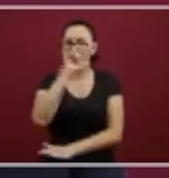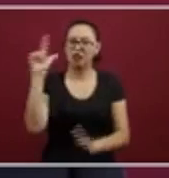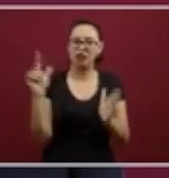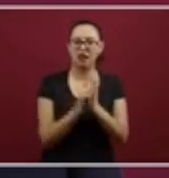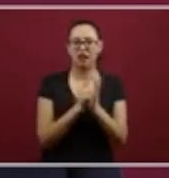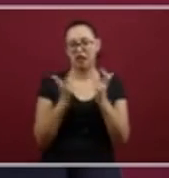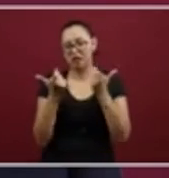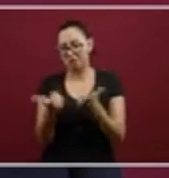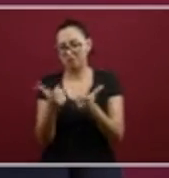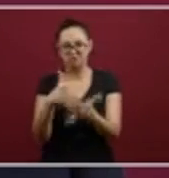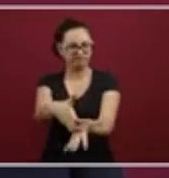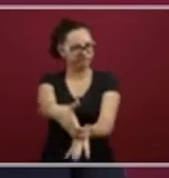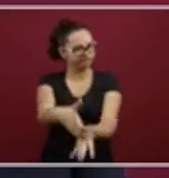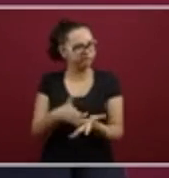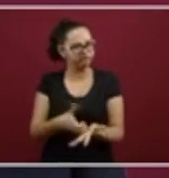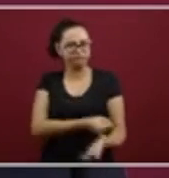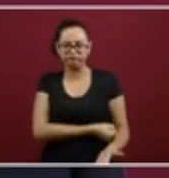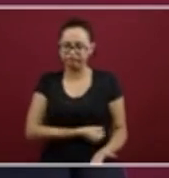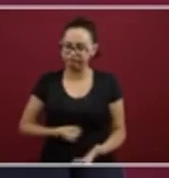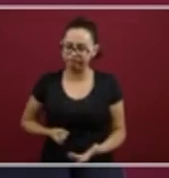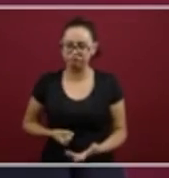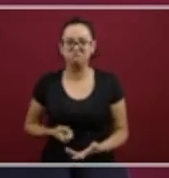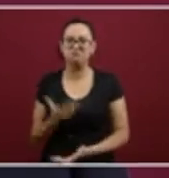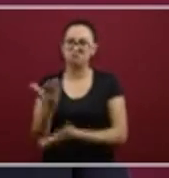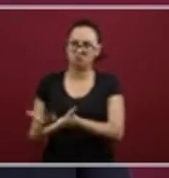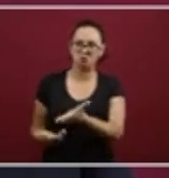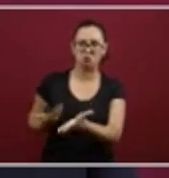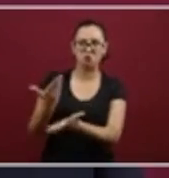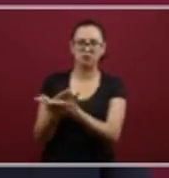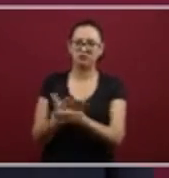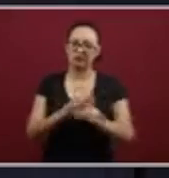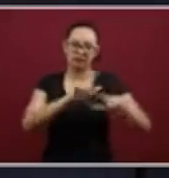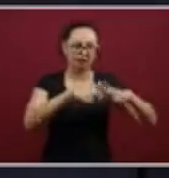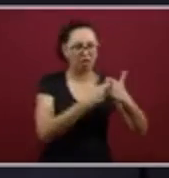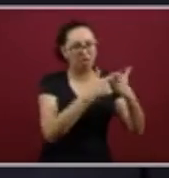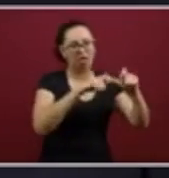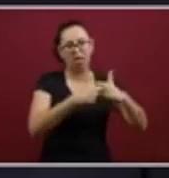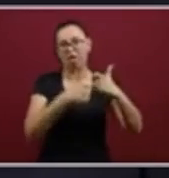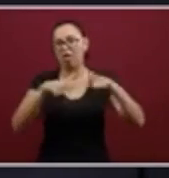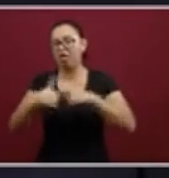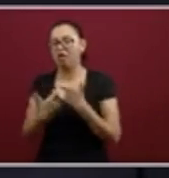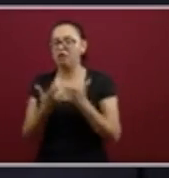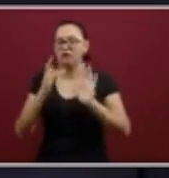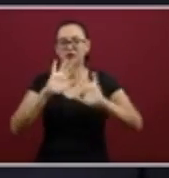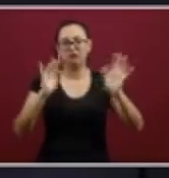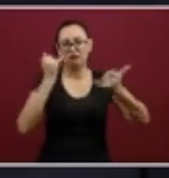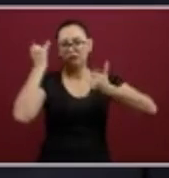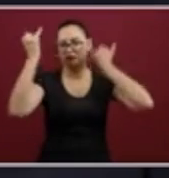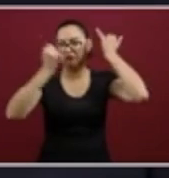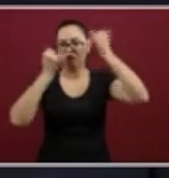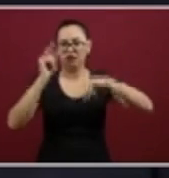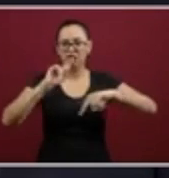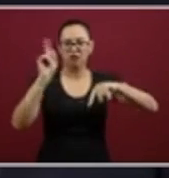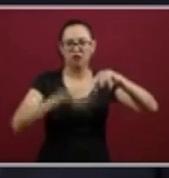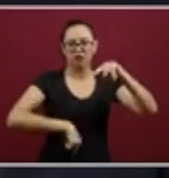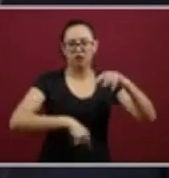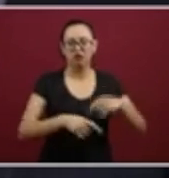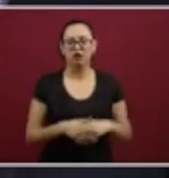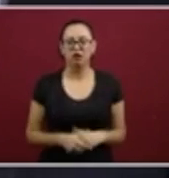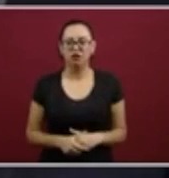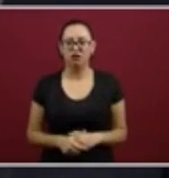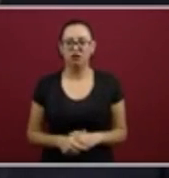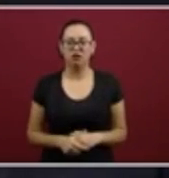el control de estos fondos. Yo les comentaba que hay un fondo de